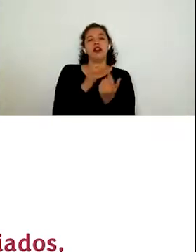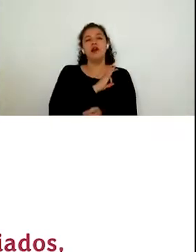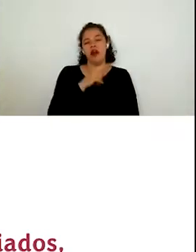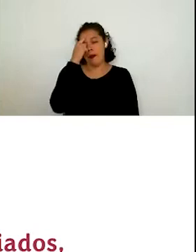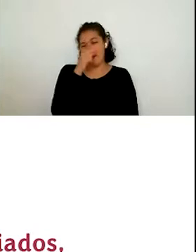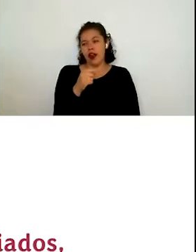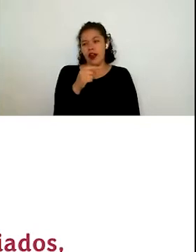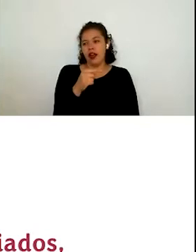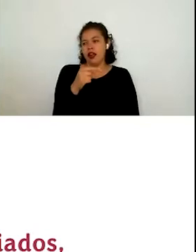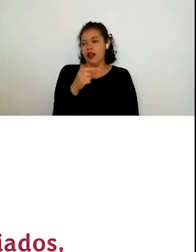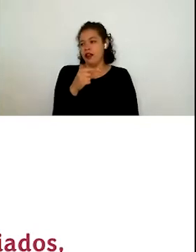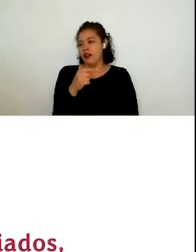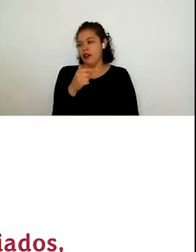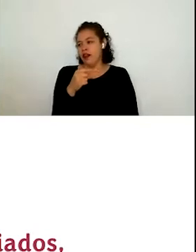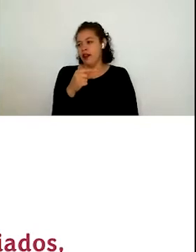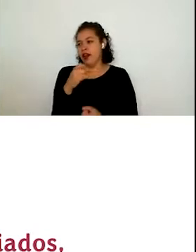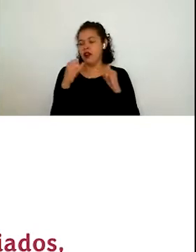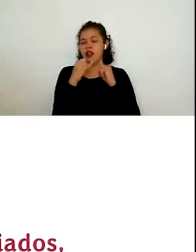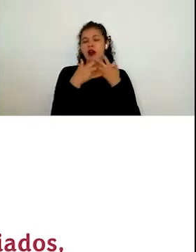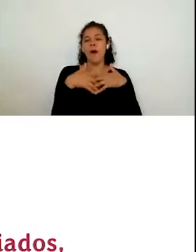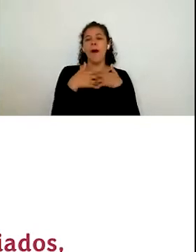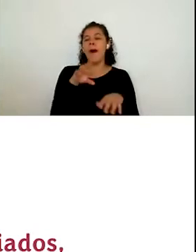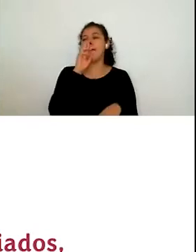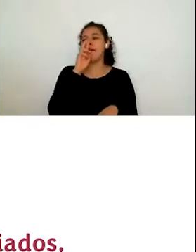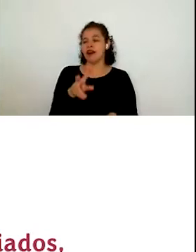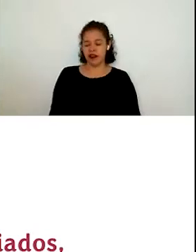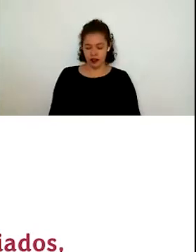mejor funcionamiento de la institución.